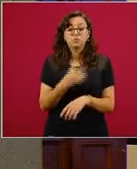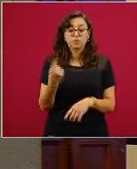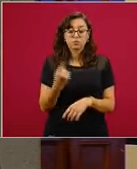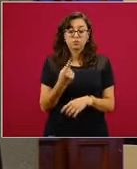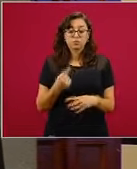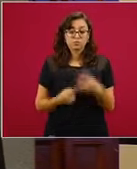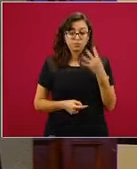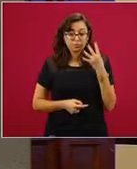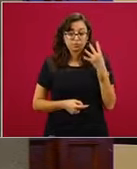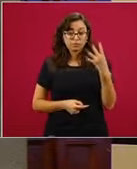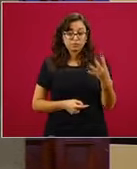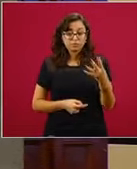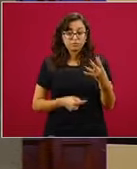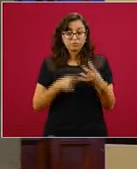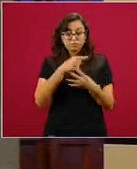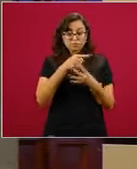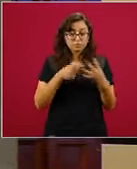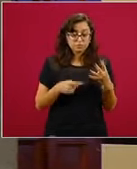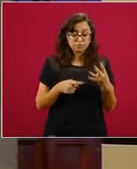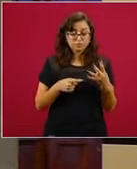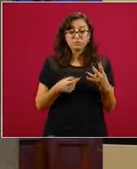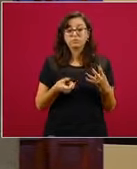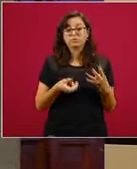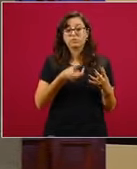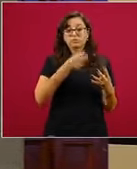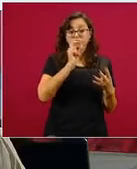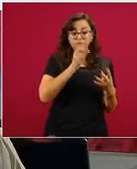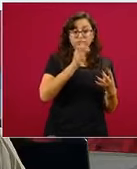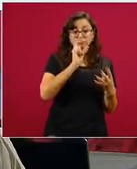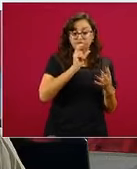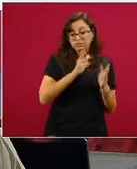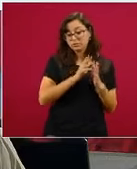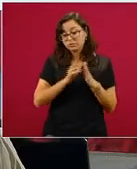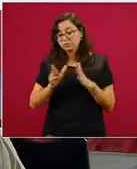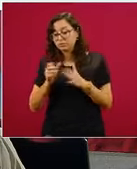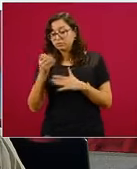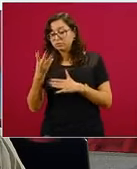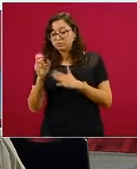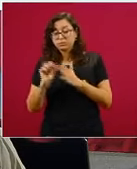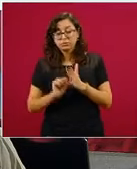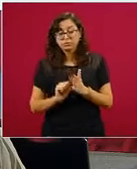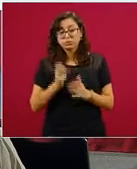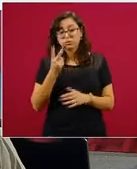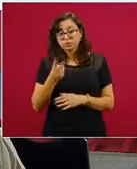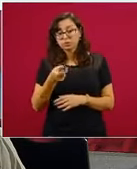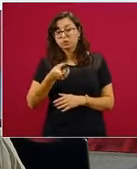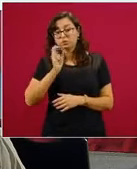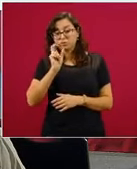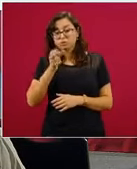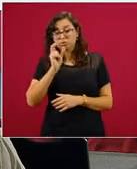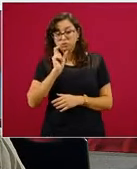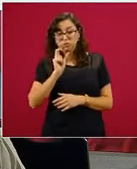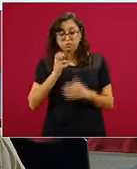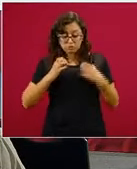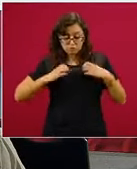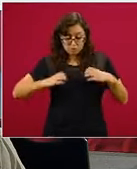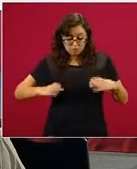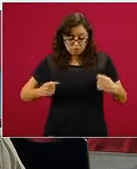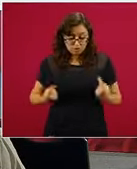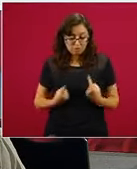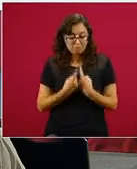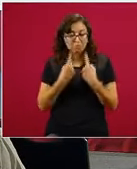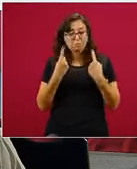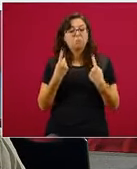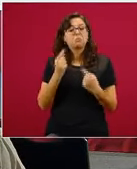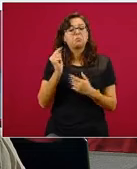combinados los 2 primeros meses, 2 combinados los últimos 4 meses, las reacciones adversas son mínimas.